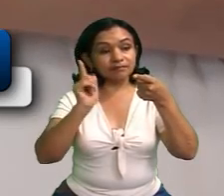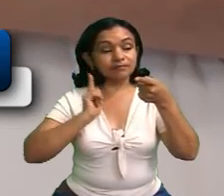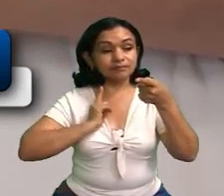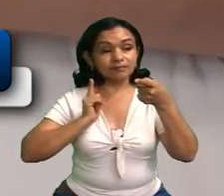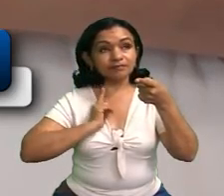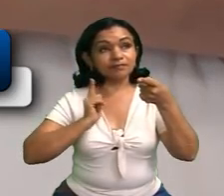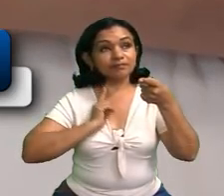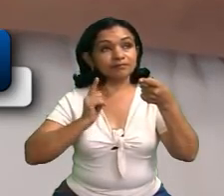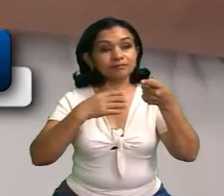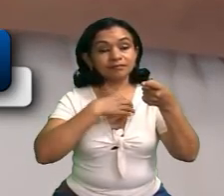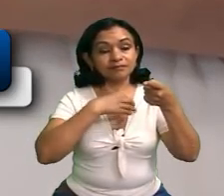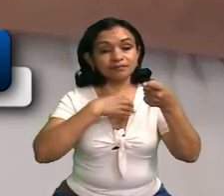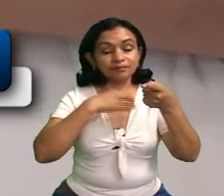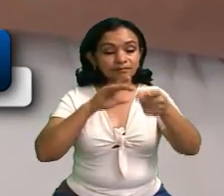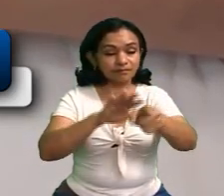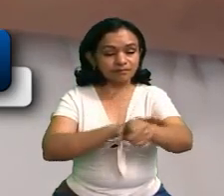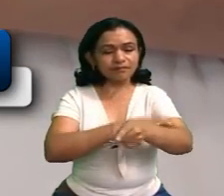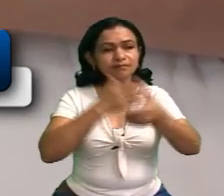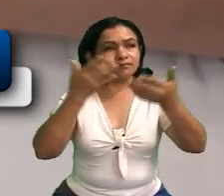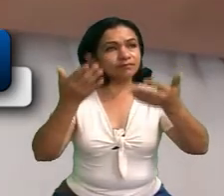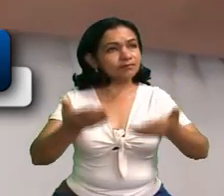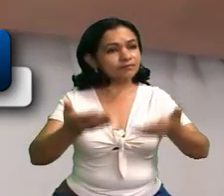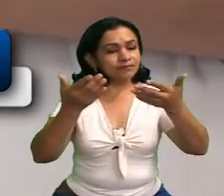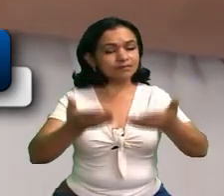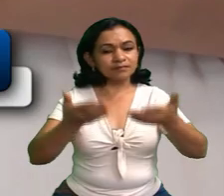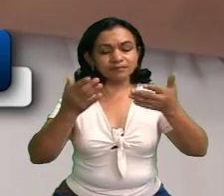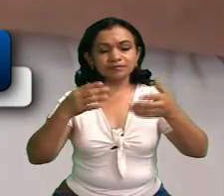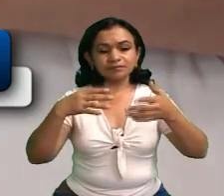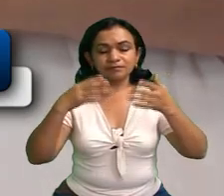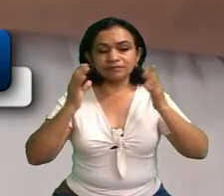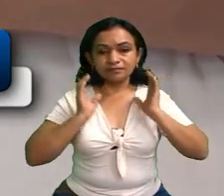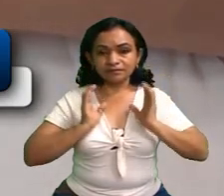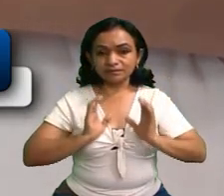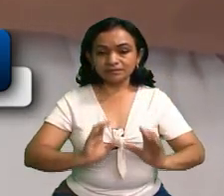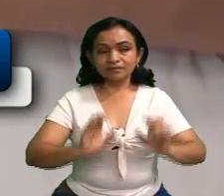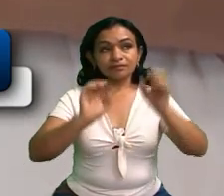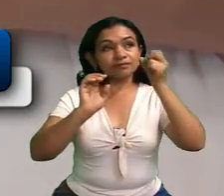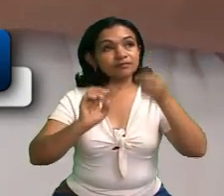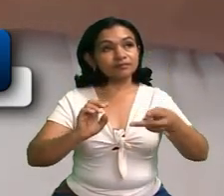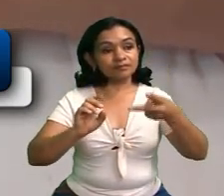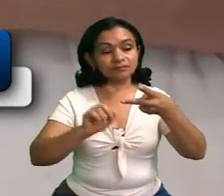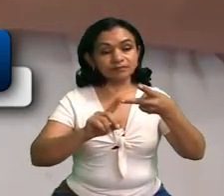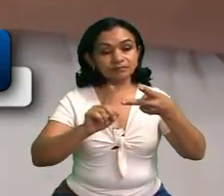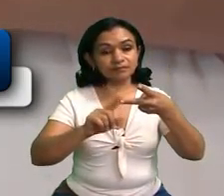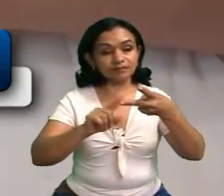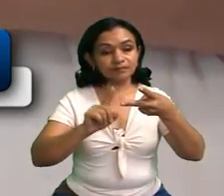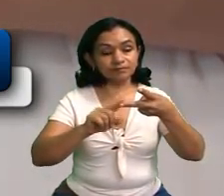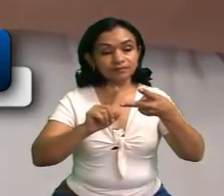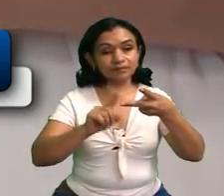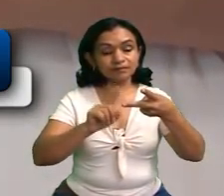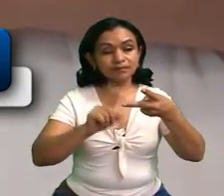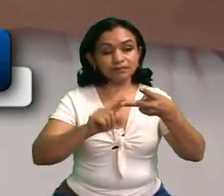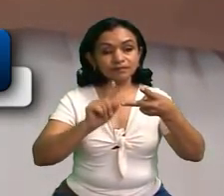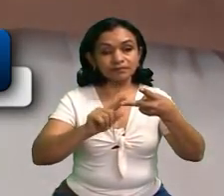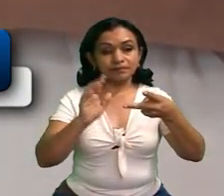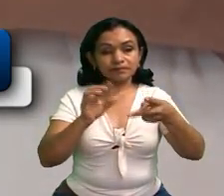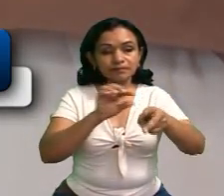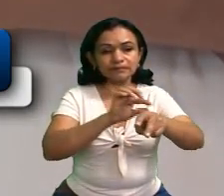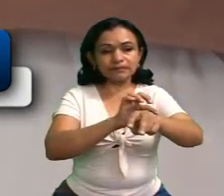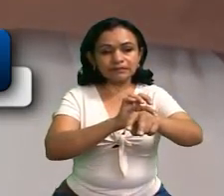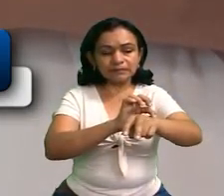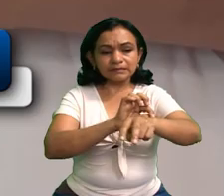los síntomas como sensación de pesadez en el sitio, ¿verdad? La segunda, la fase número dos es cuando nosotros pellizcamos, sobre